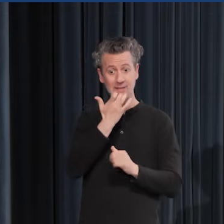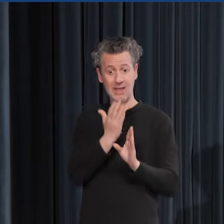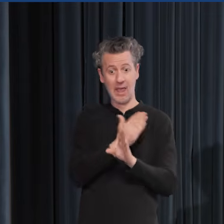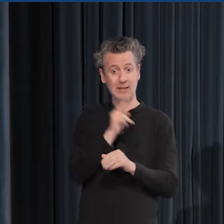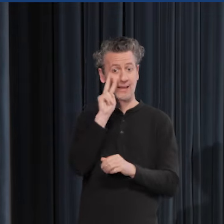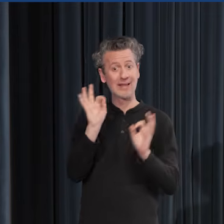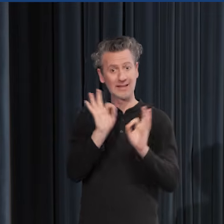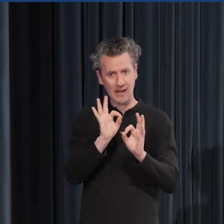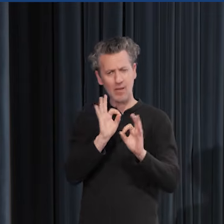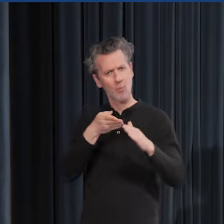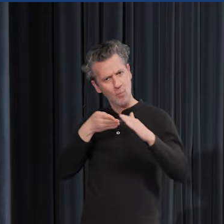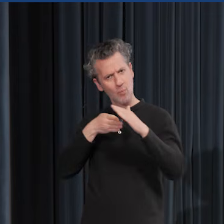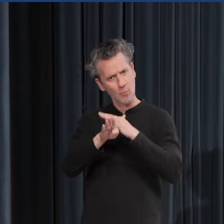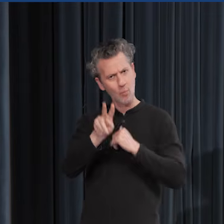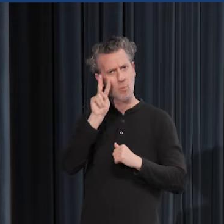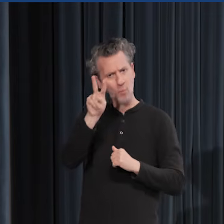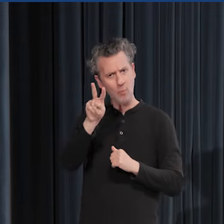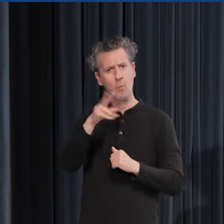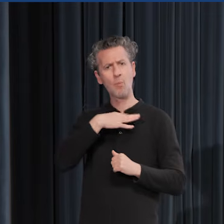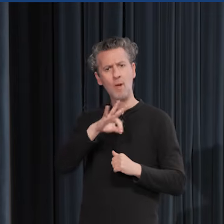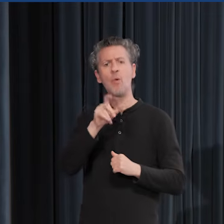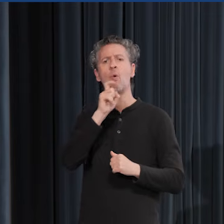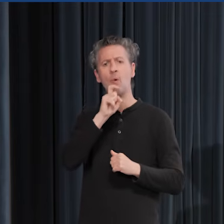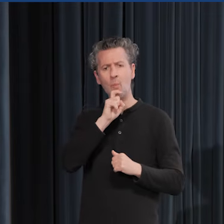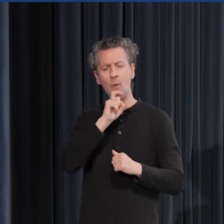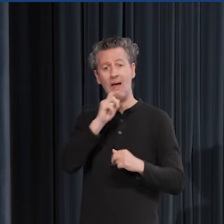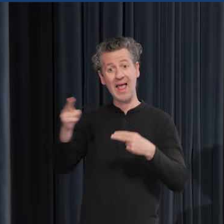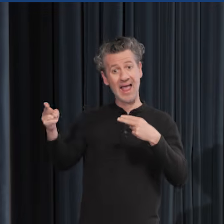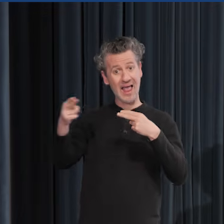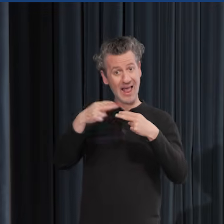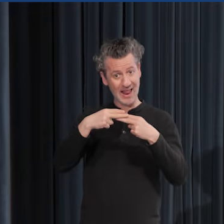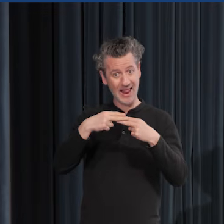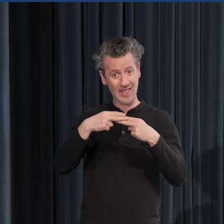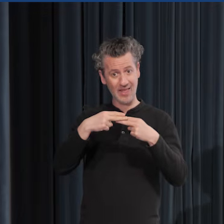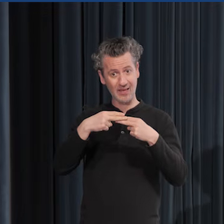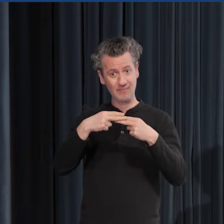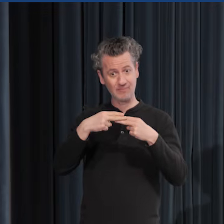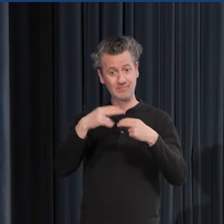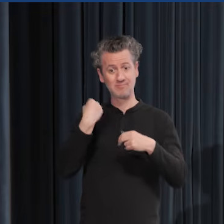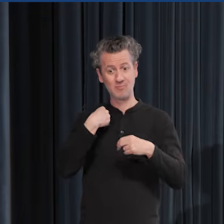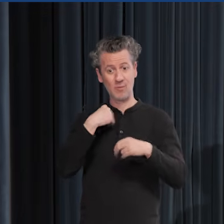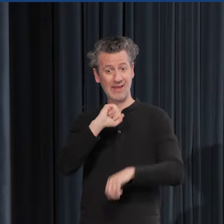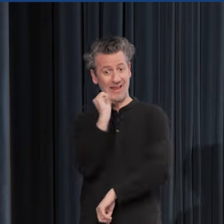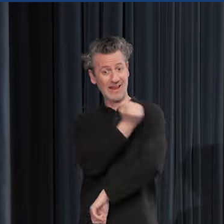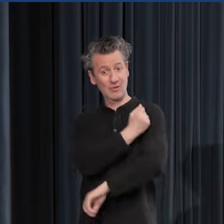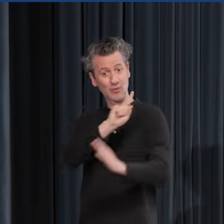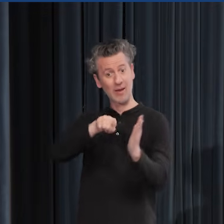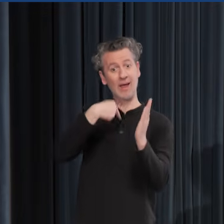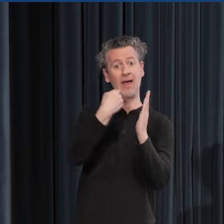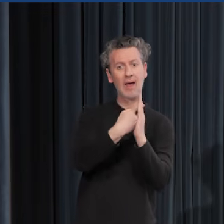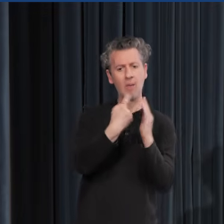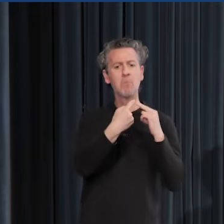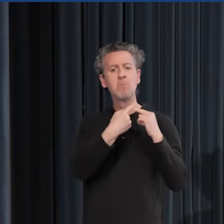ver ya, en un enlace que les ha llegado a la hora de hacer la inscripción, en el momento de